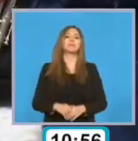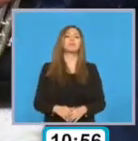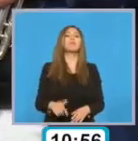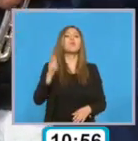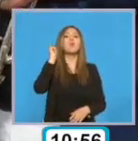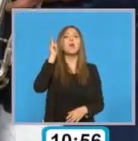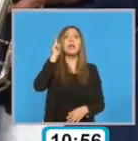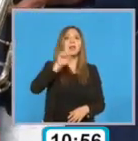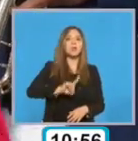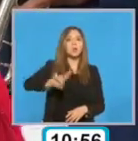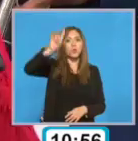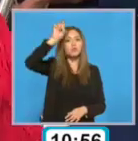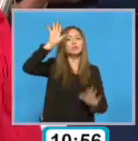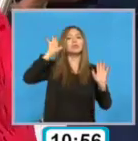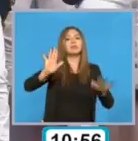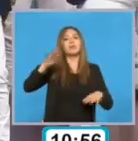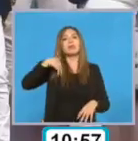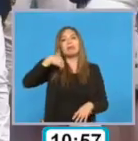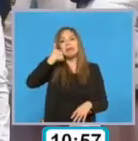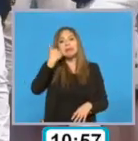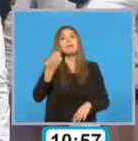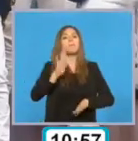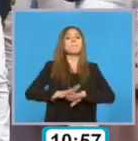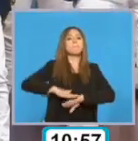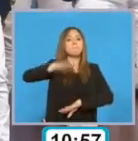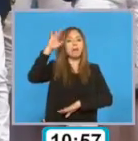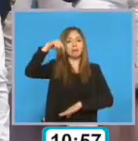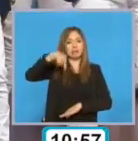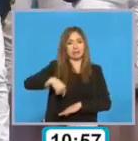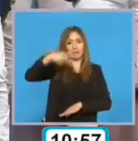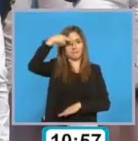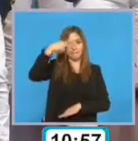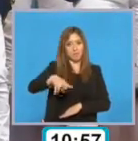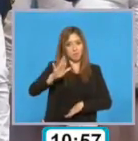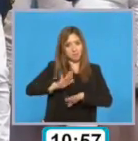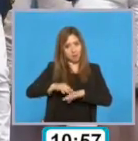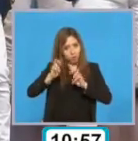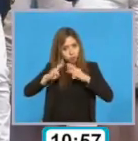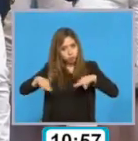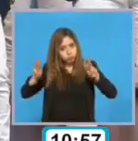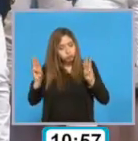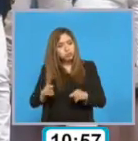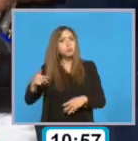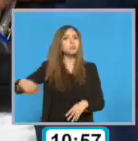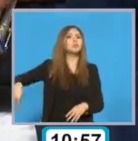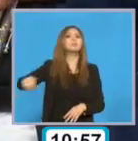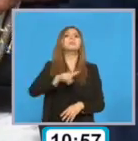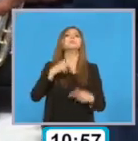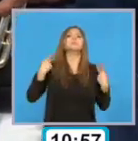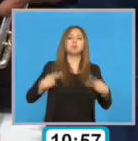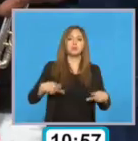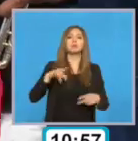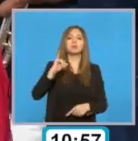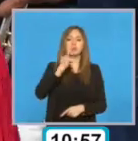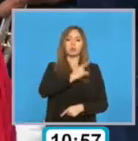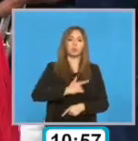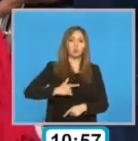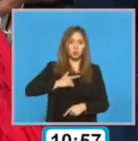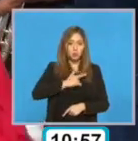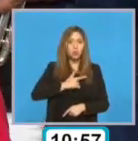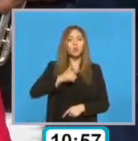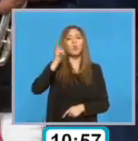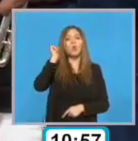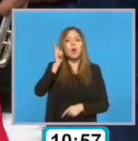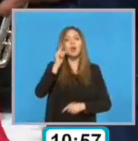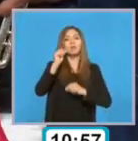bien. Ya quiero presentarme más aquí en México. Y sí, la verdad la están aceptando muy bien y pues ojalá que de aquí